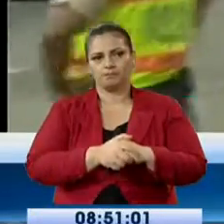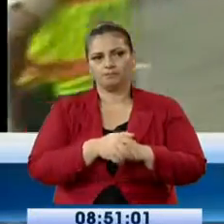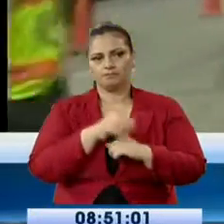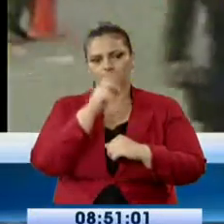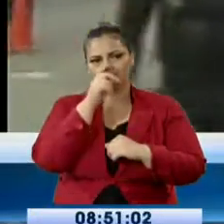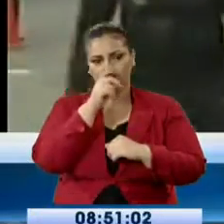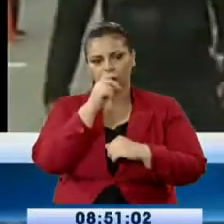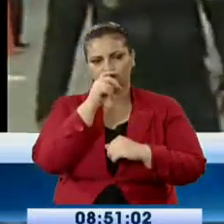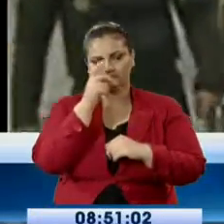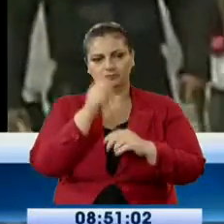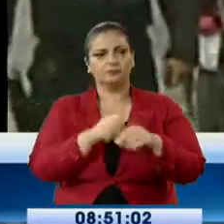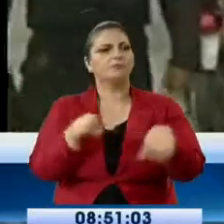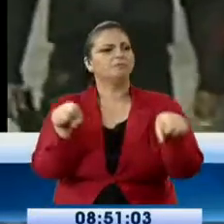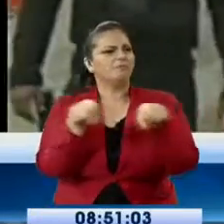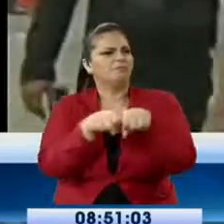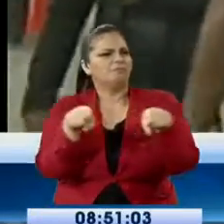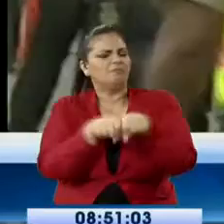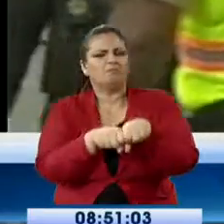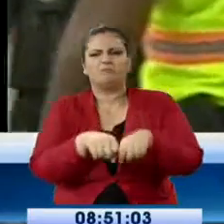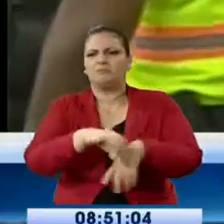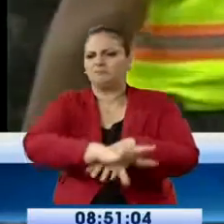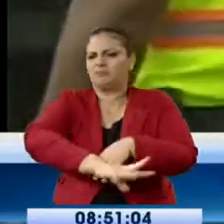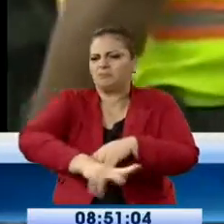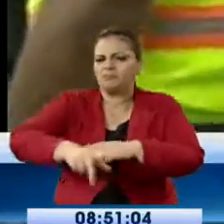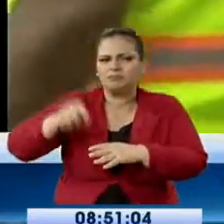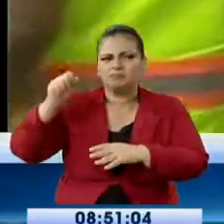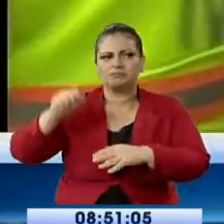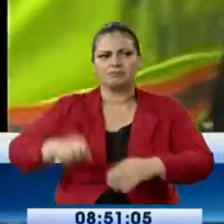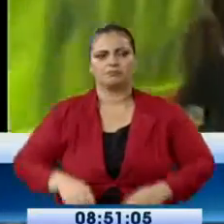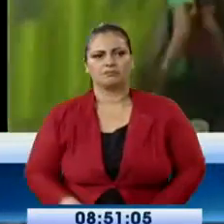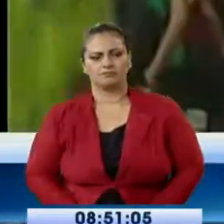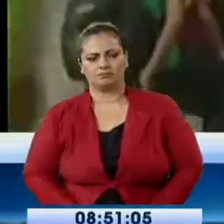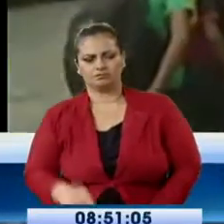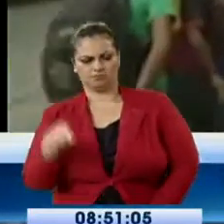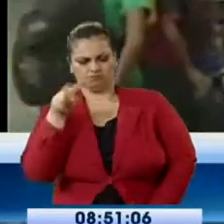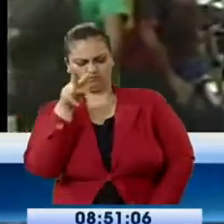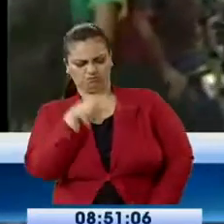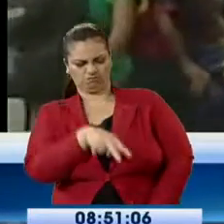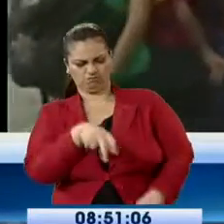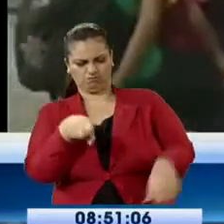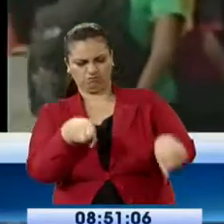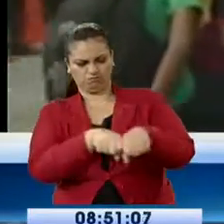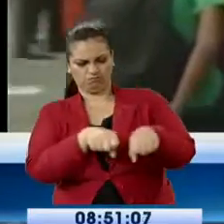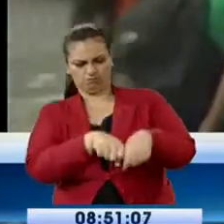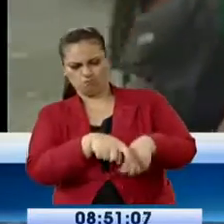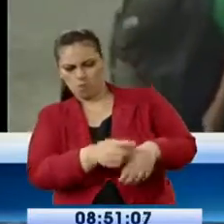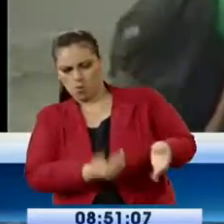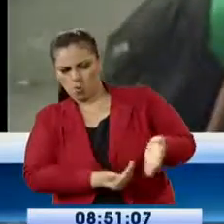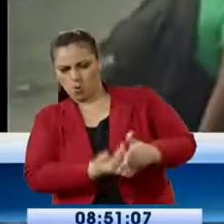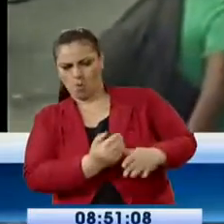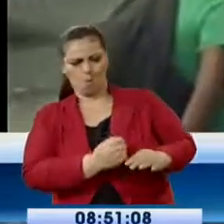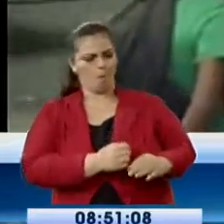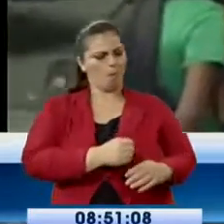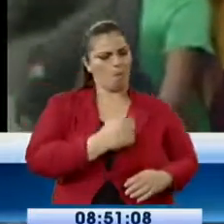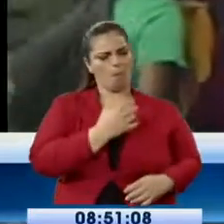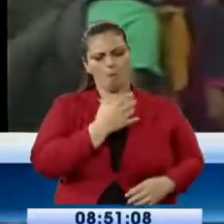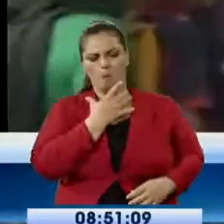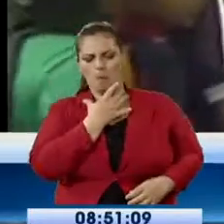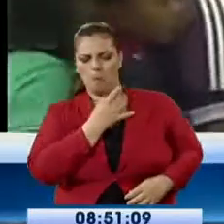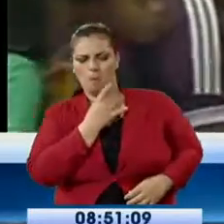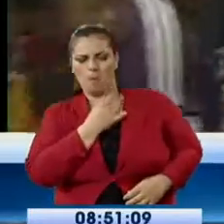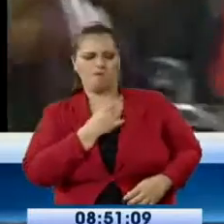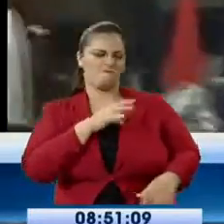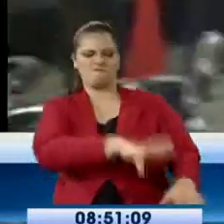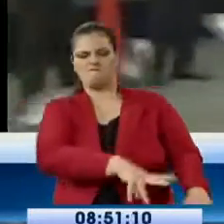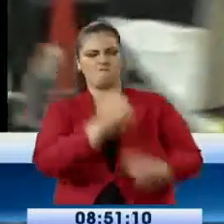zapatos, dependiendo la víctima, si tiene un zapato medio simpático, también hasta eso se lo van llevando. Eso parece que los delincuentes